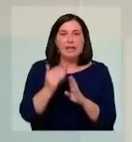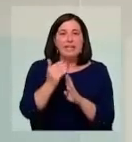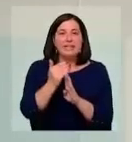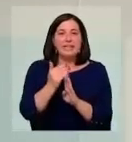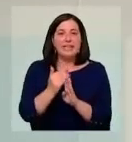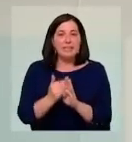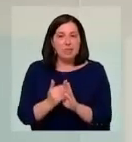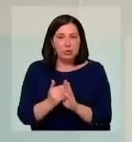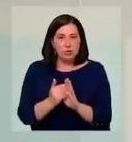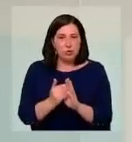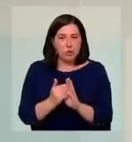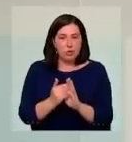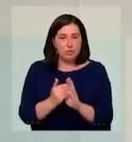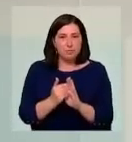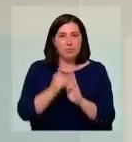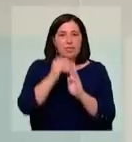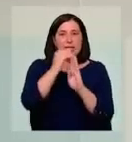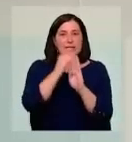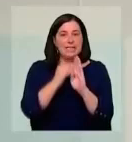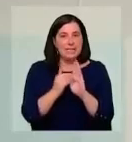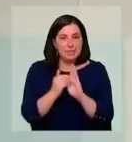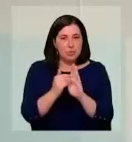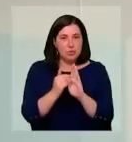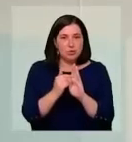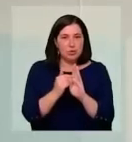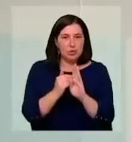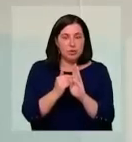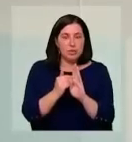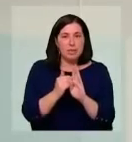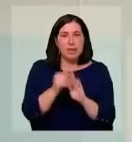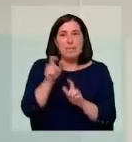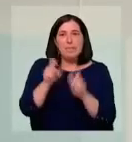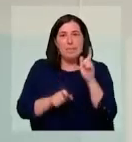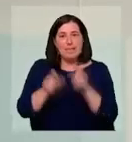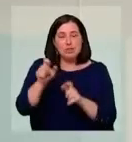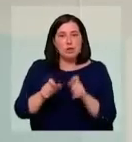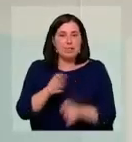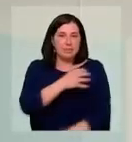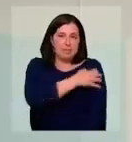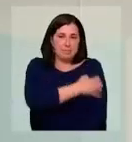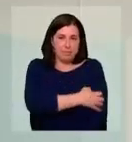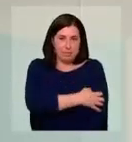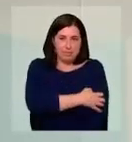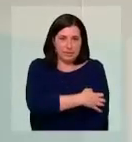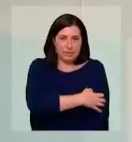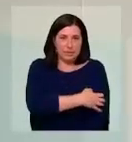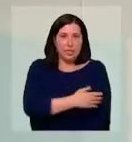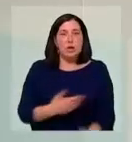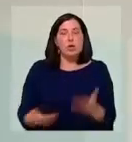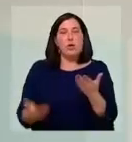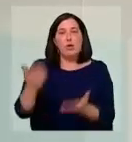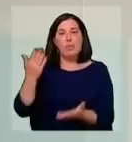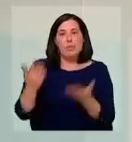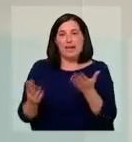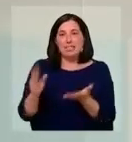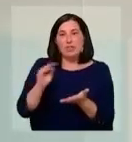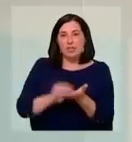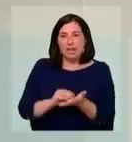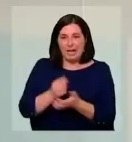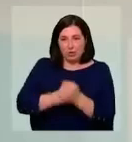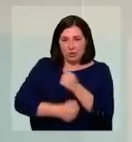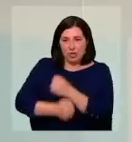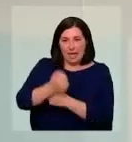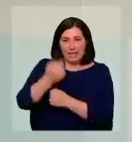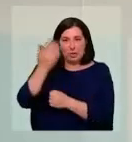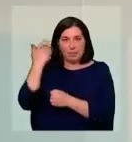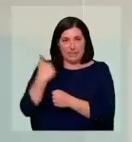de la cantidad de personas bajo la línea de pobreza en comparación con los datos anuales del año anterior, del